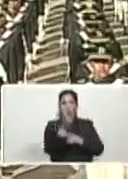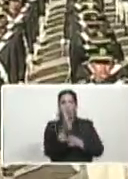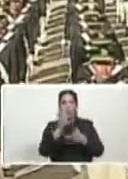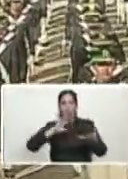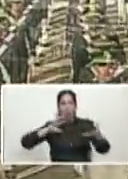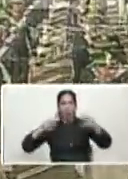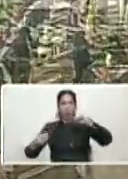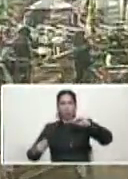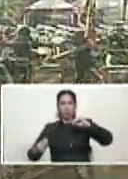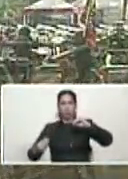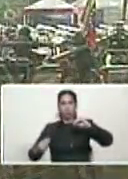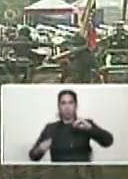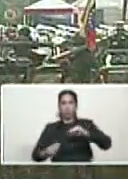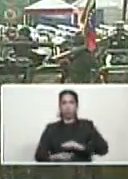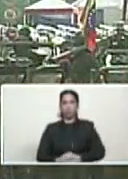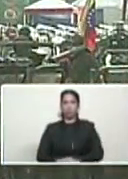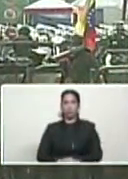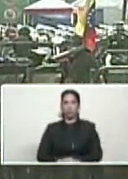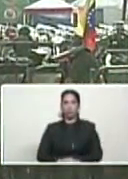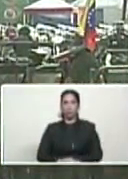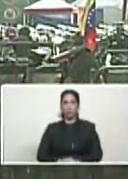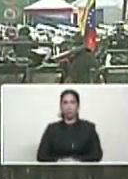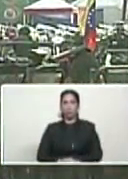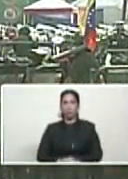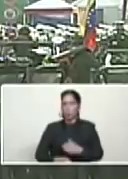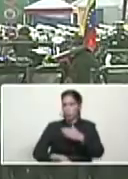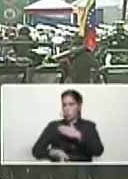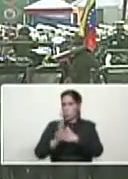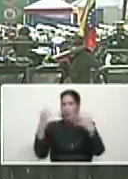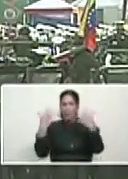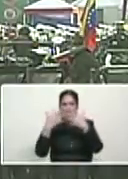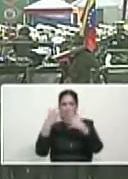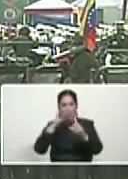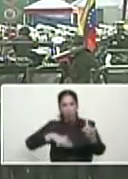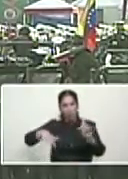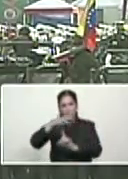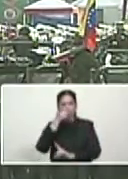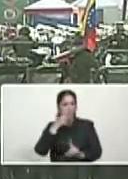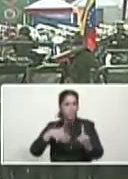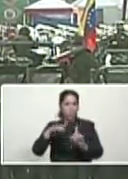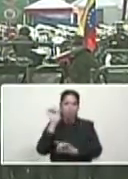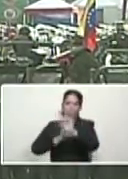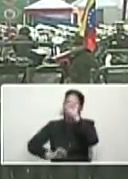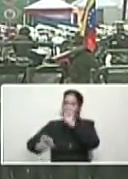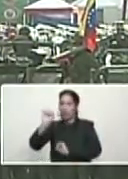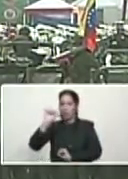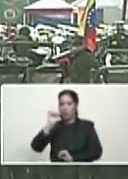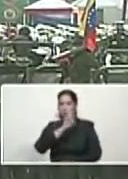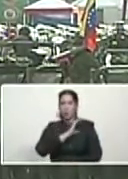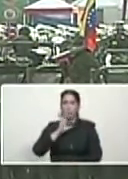adaptado a la doctrina de guerra de todo el pueblo para defender la soberanía nacional.